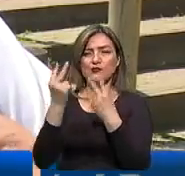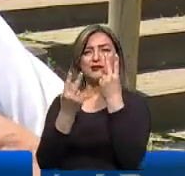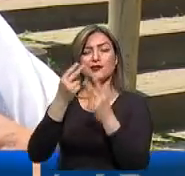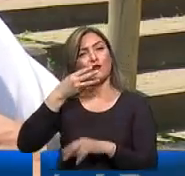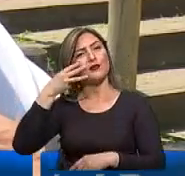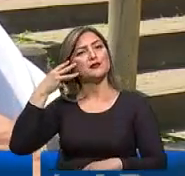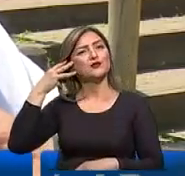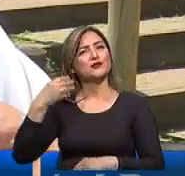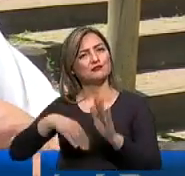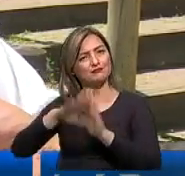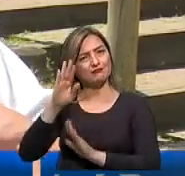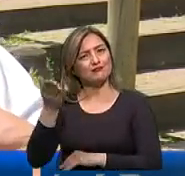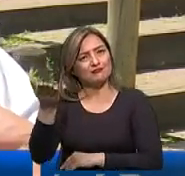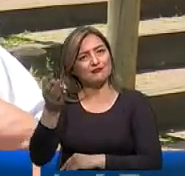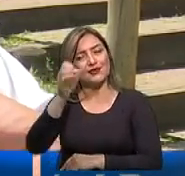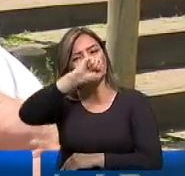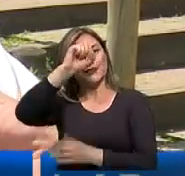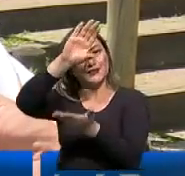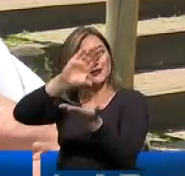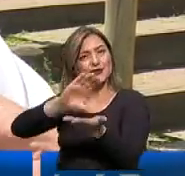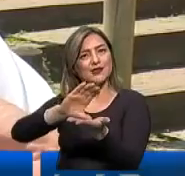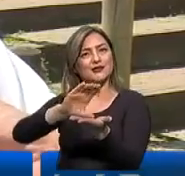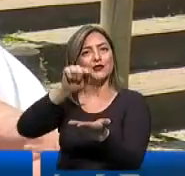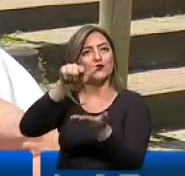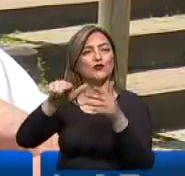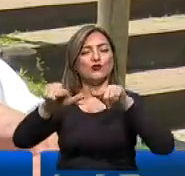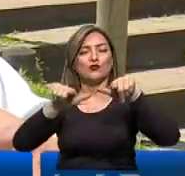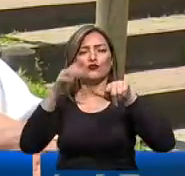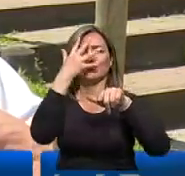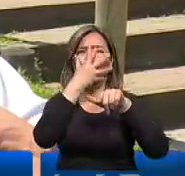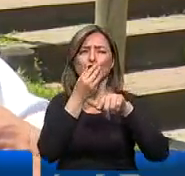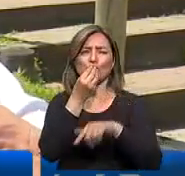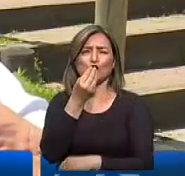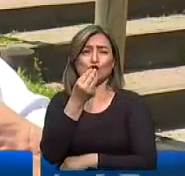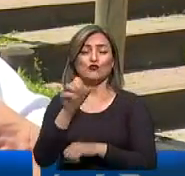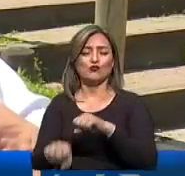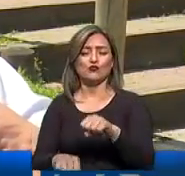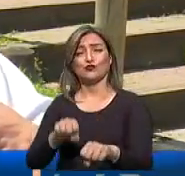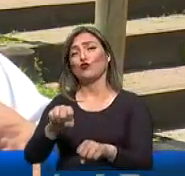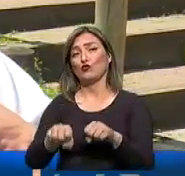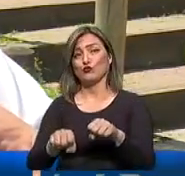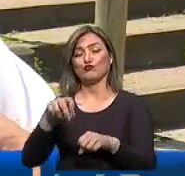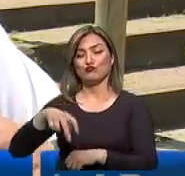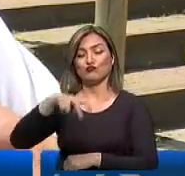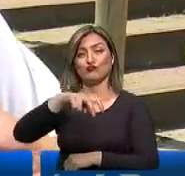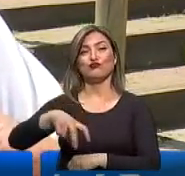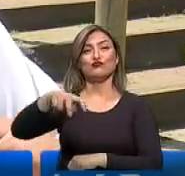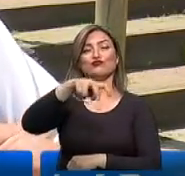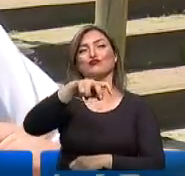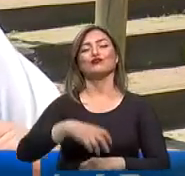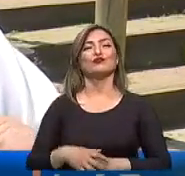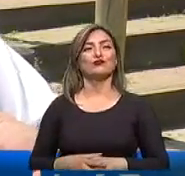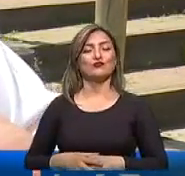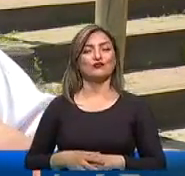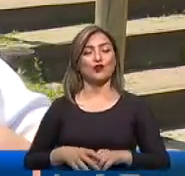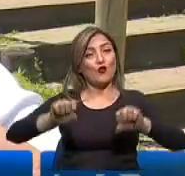Amazonía sobre todo. A la Sierra Centro, que realmente son unos hermosos sitios para ir en bicicleta, para la aventura. Y, ¿por qué